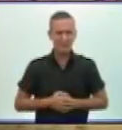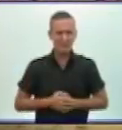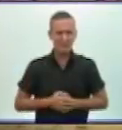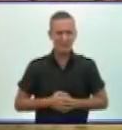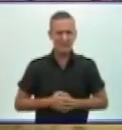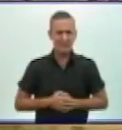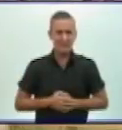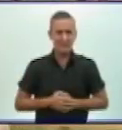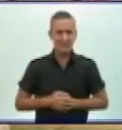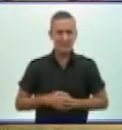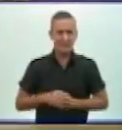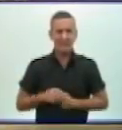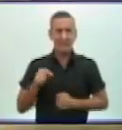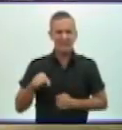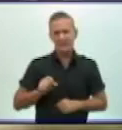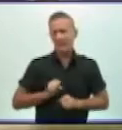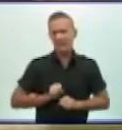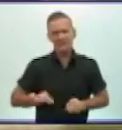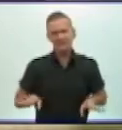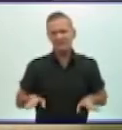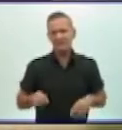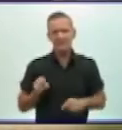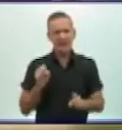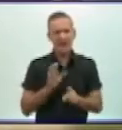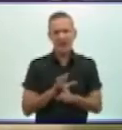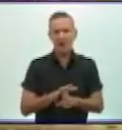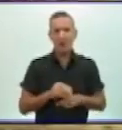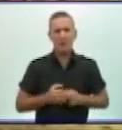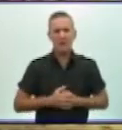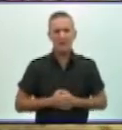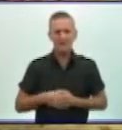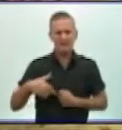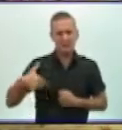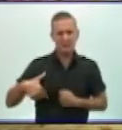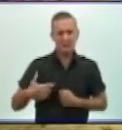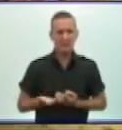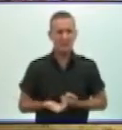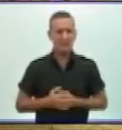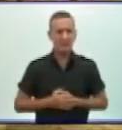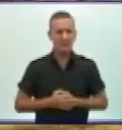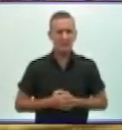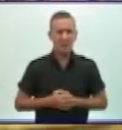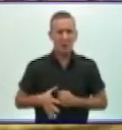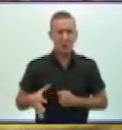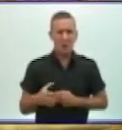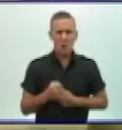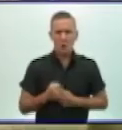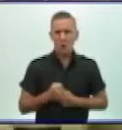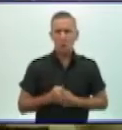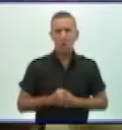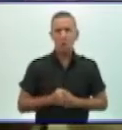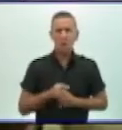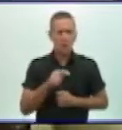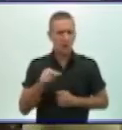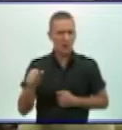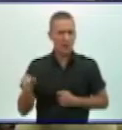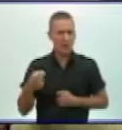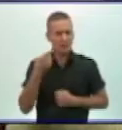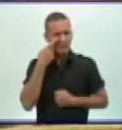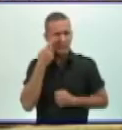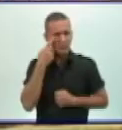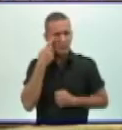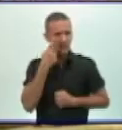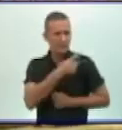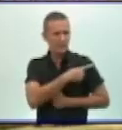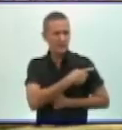¿Viste? Ya empezaste, ya acabas de llegar. ¿De verdad? ¿No es Bonche? ¿Todo el mundo vota por ti? Claro, sí, todo el mundo me conoce desde la primaria. Mi amigo Víctor es